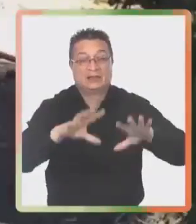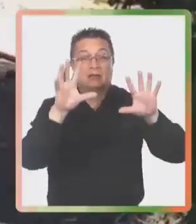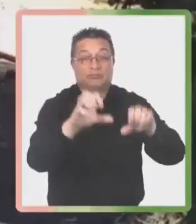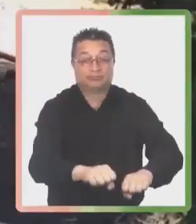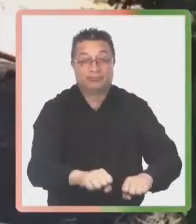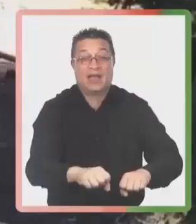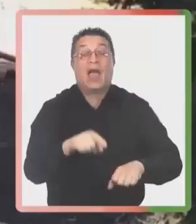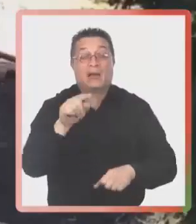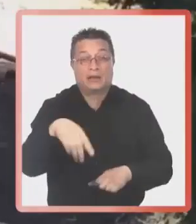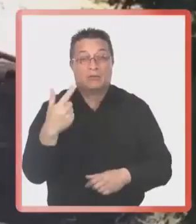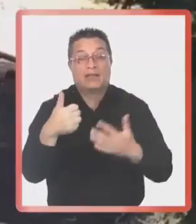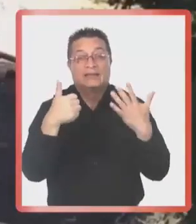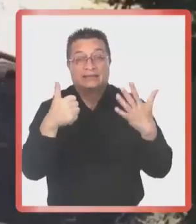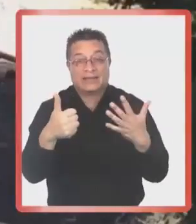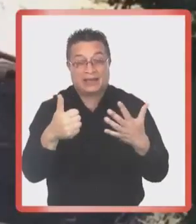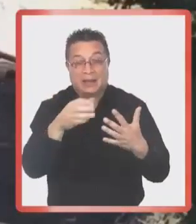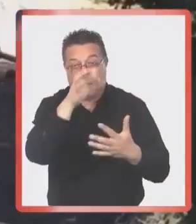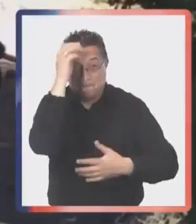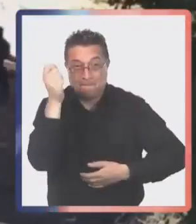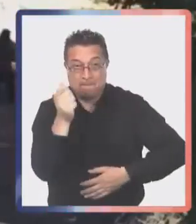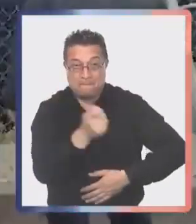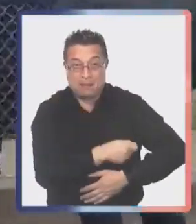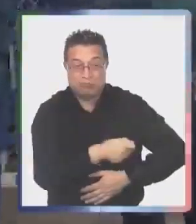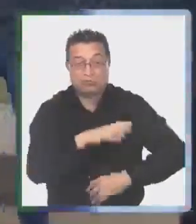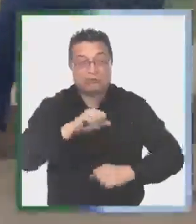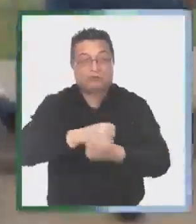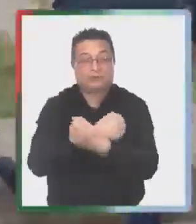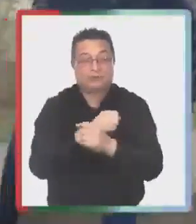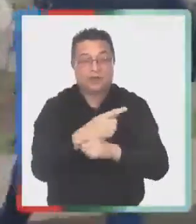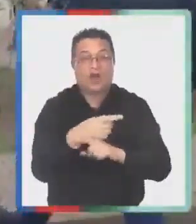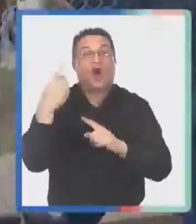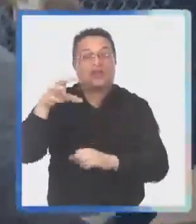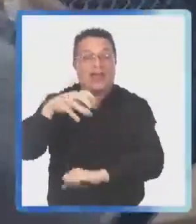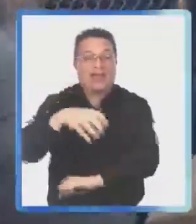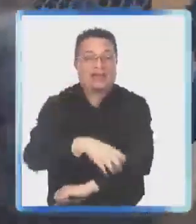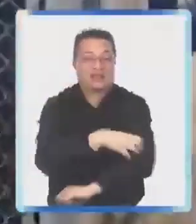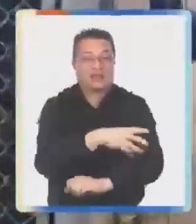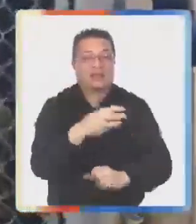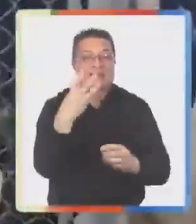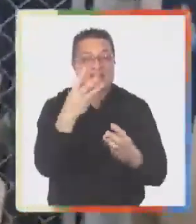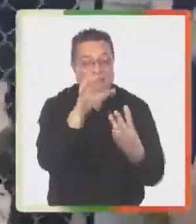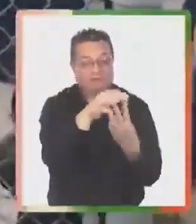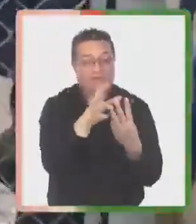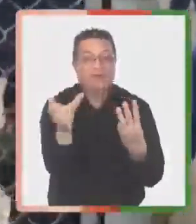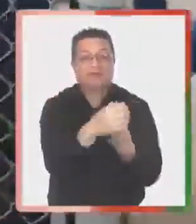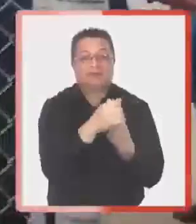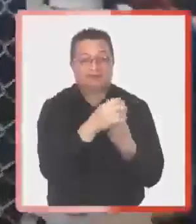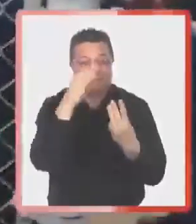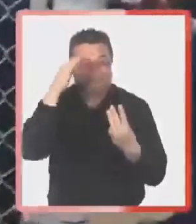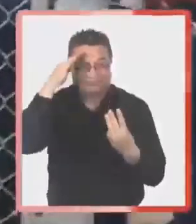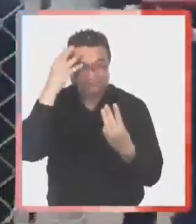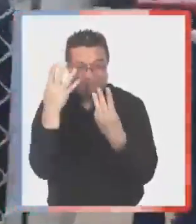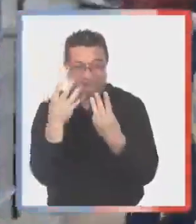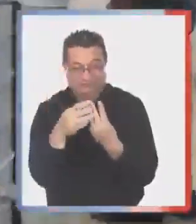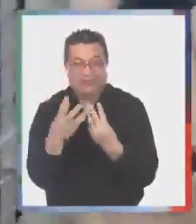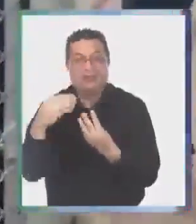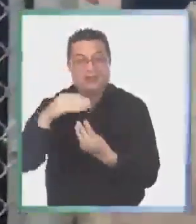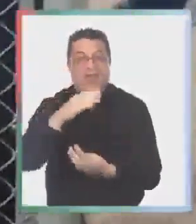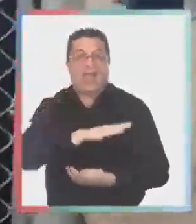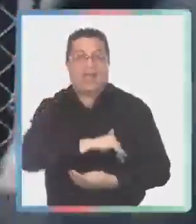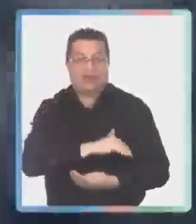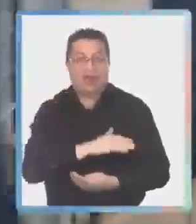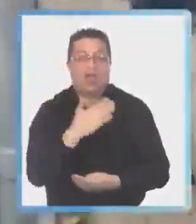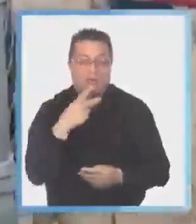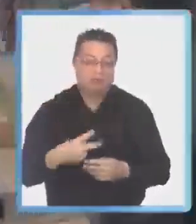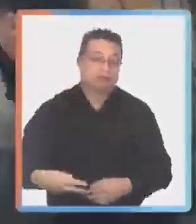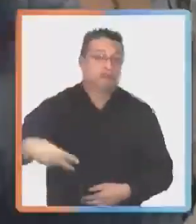después del traslado de 6 presos mapuches a cárceles fuera de la región por el secuestro de 3 funcionarios de gendarmería en la unidad